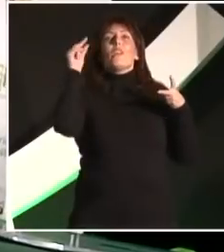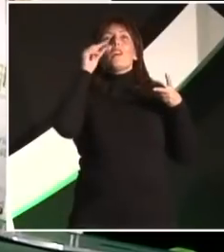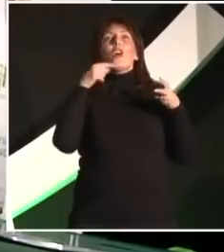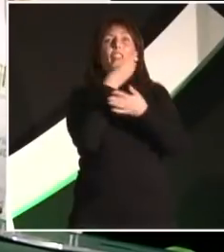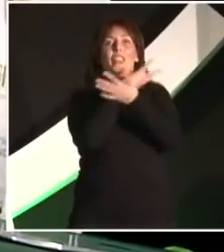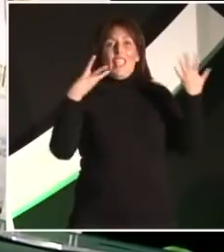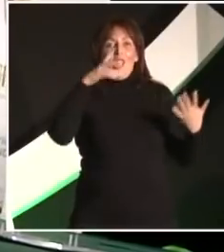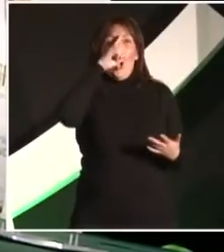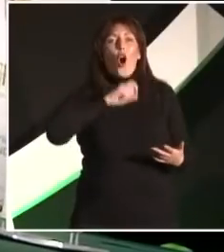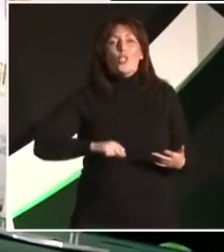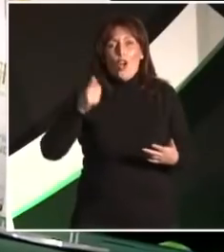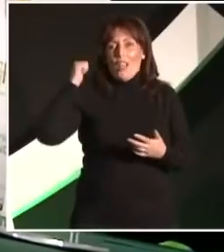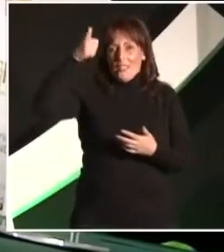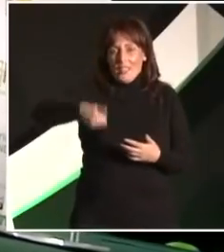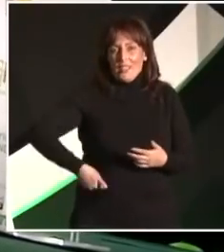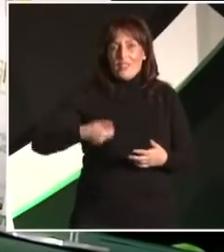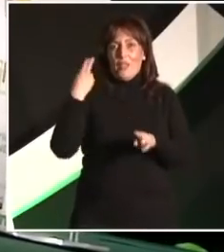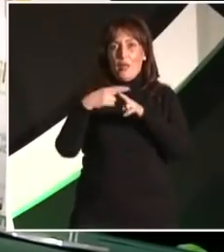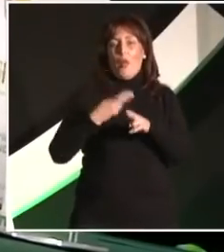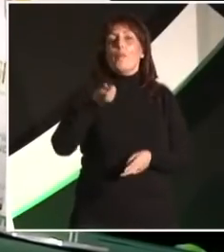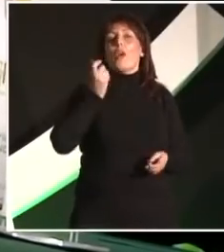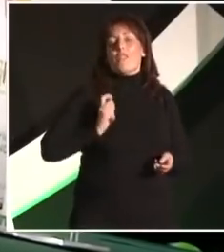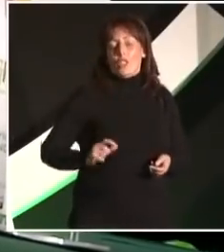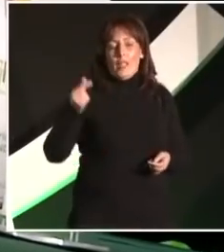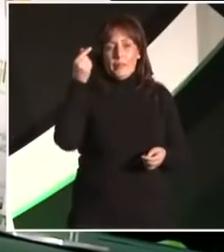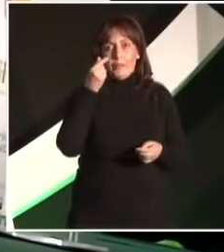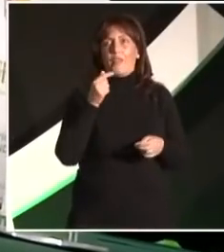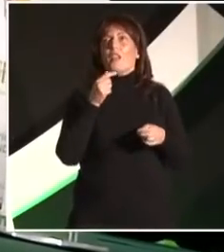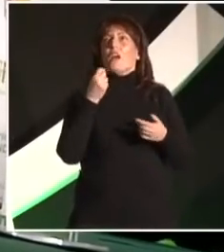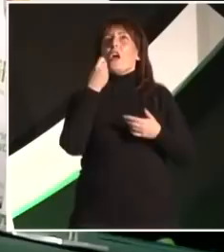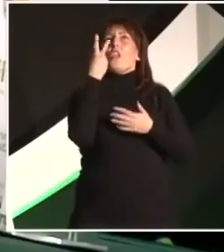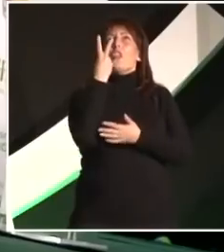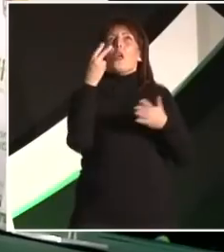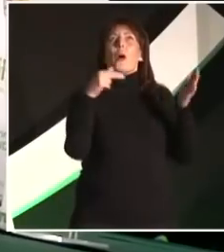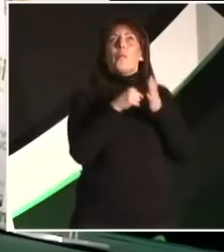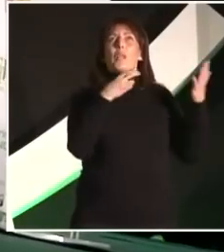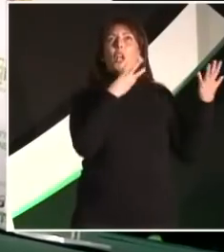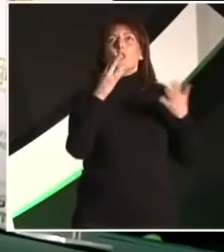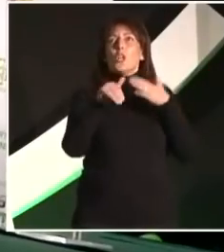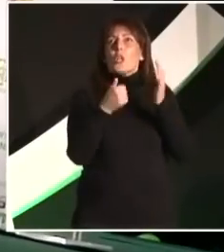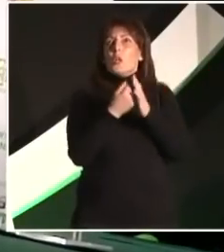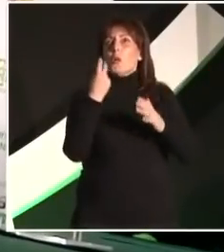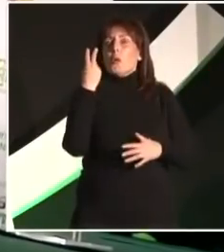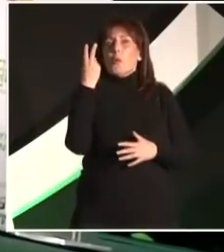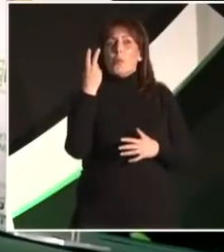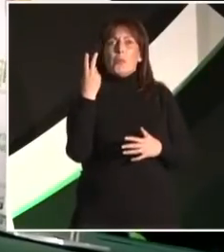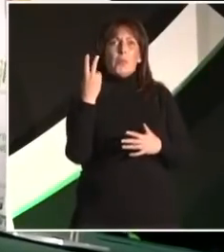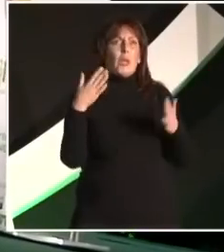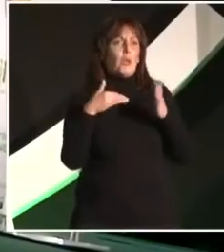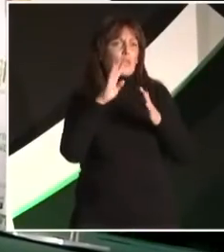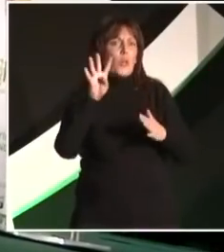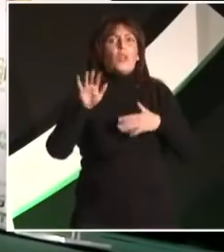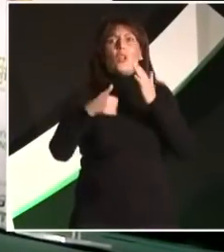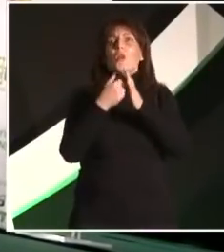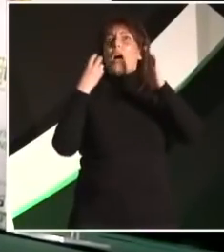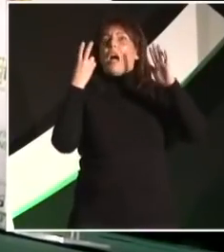18 años en la política, profesional. De 2008 a 2004, secretario de Administración Local del PSOE. De